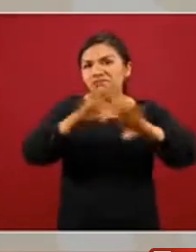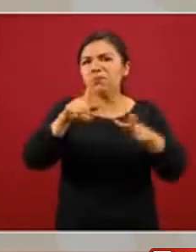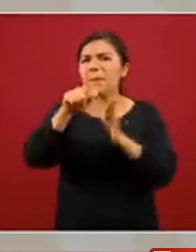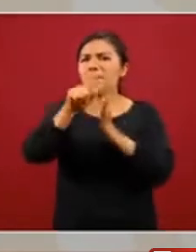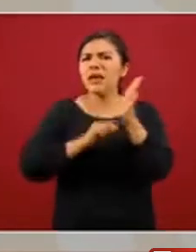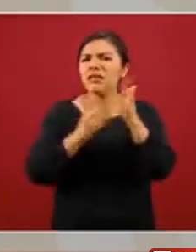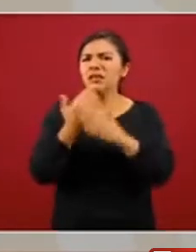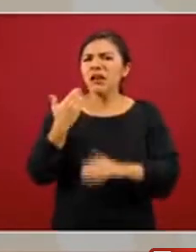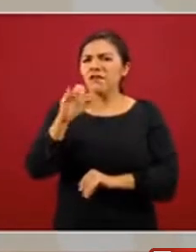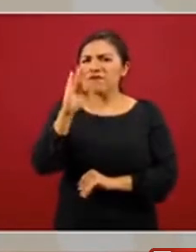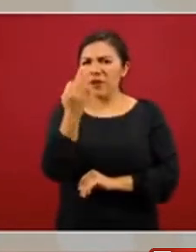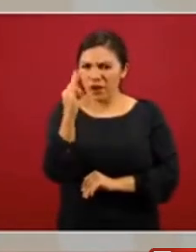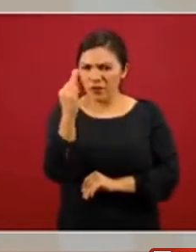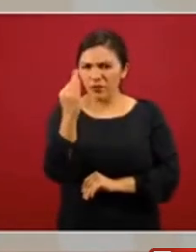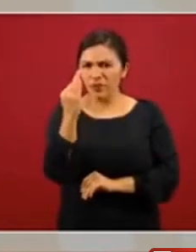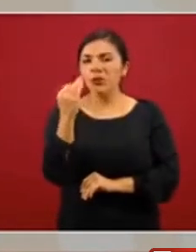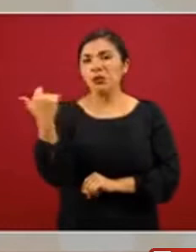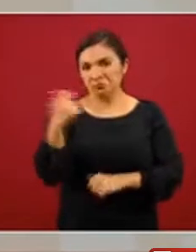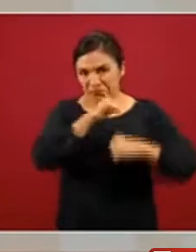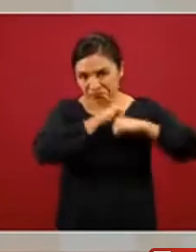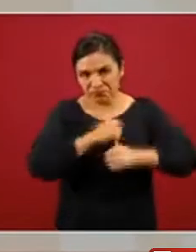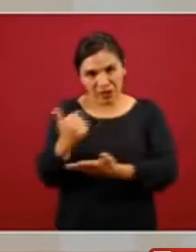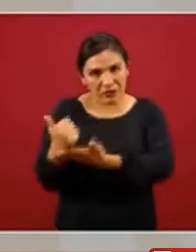de febrero, ¿verdad?